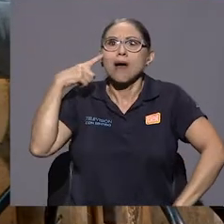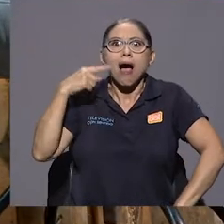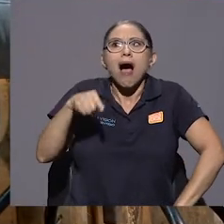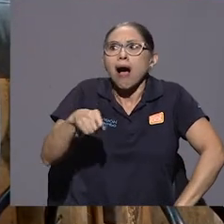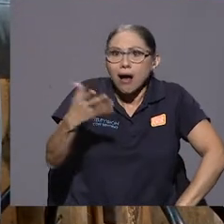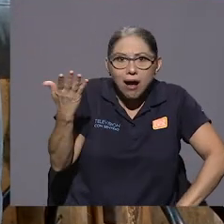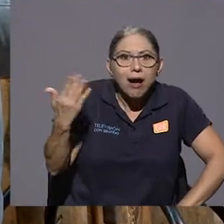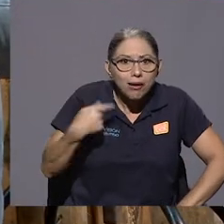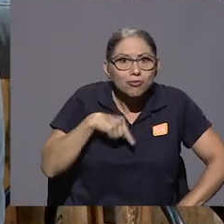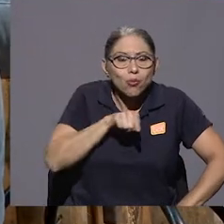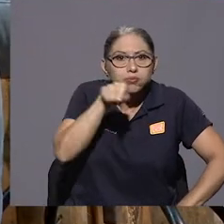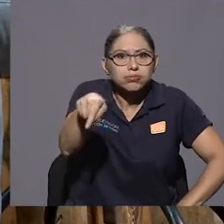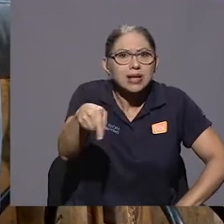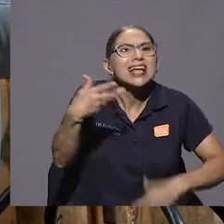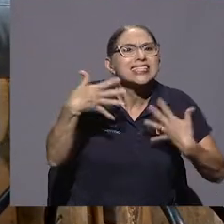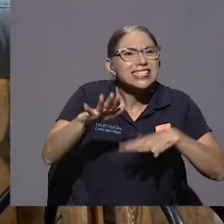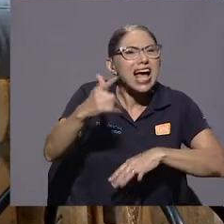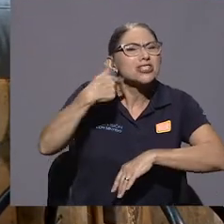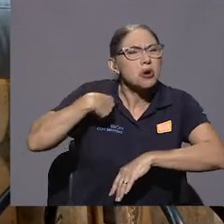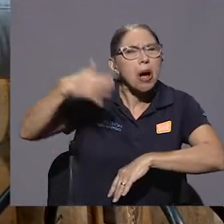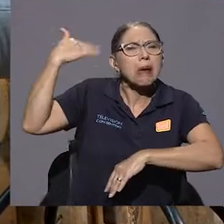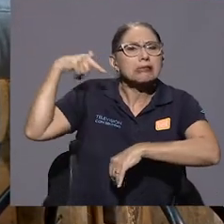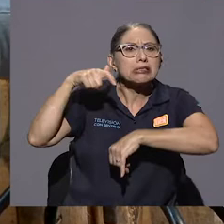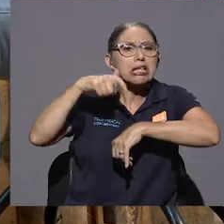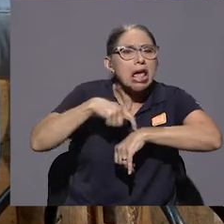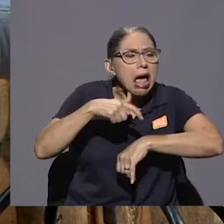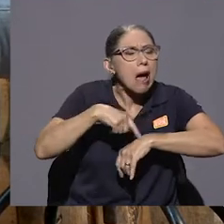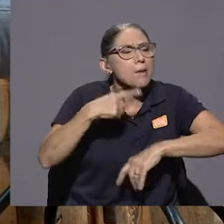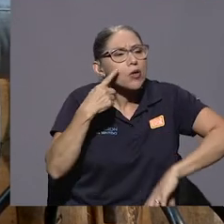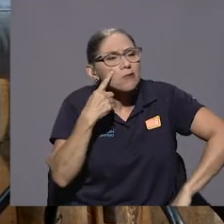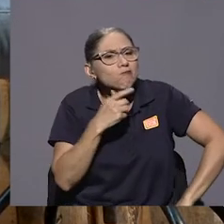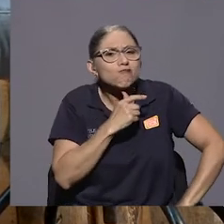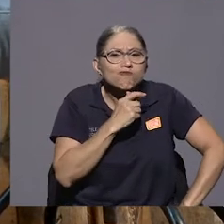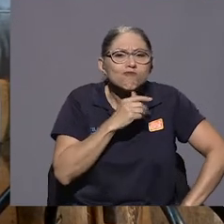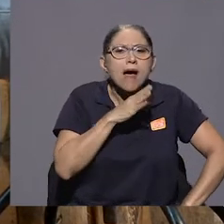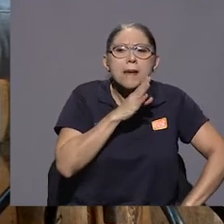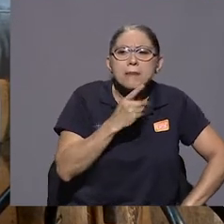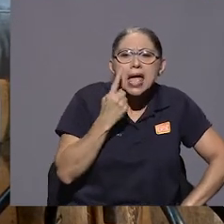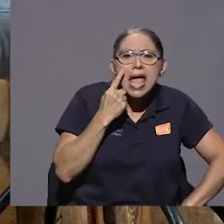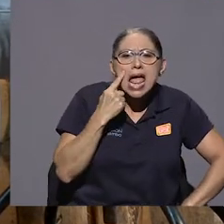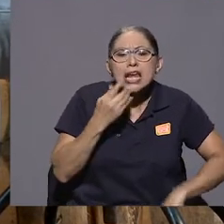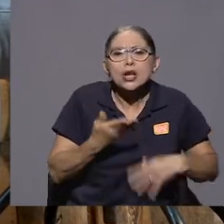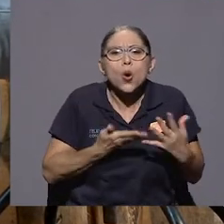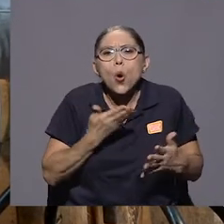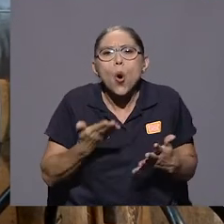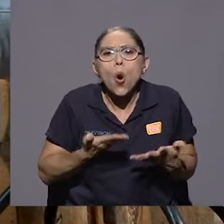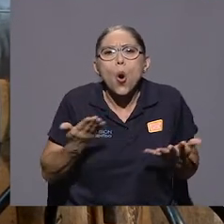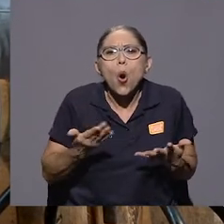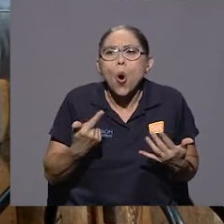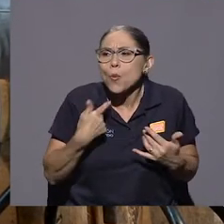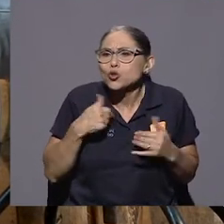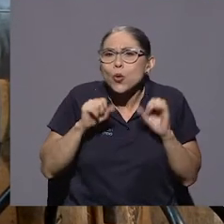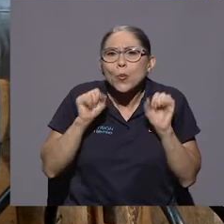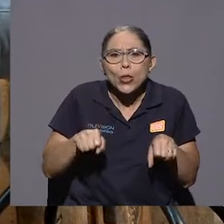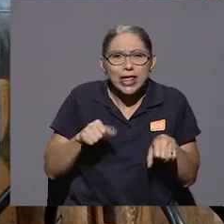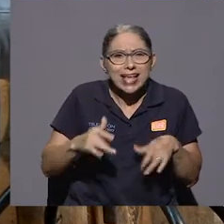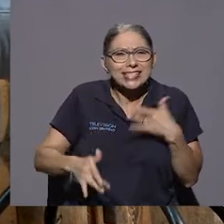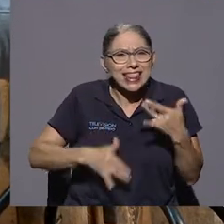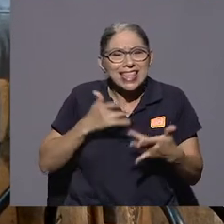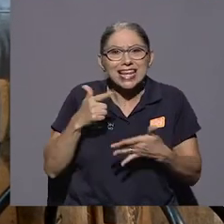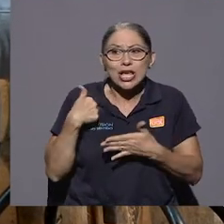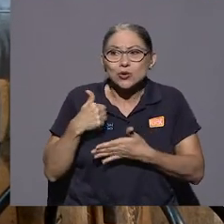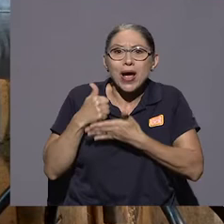porque yo ya tenía tiempo de andar viendo de qué manera yo podía sentir estarle ayudando a mi